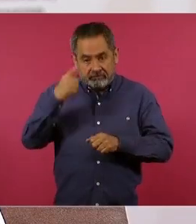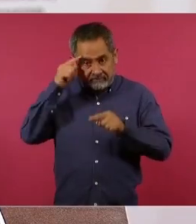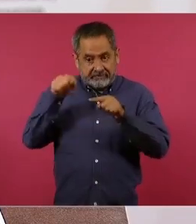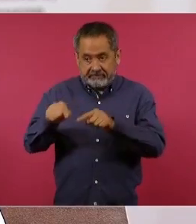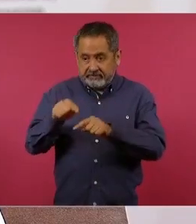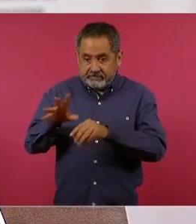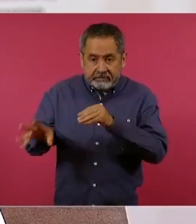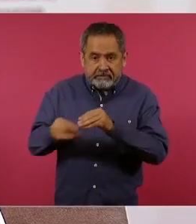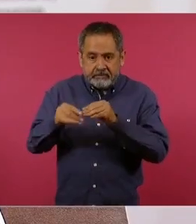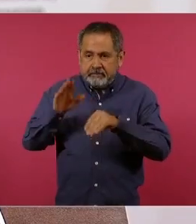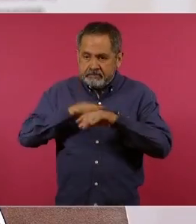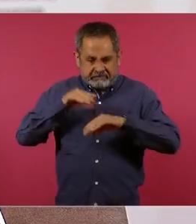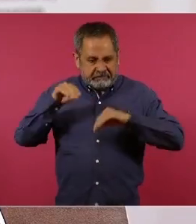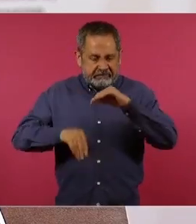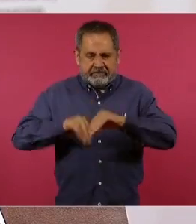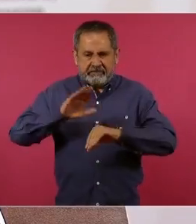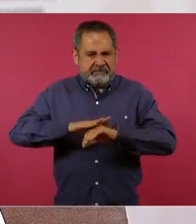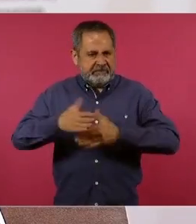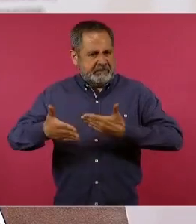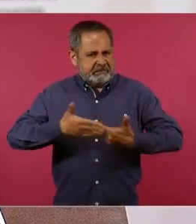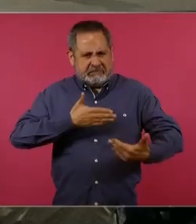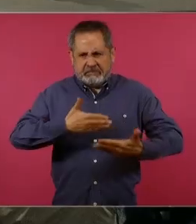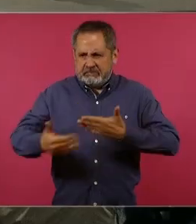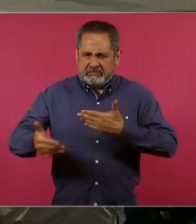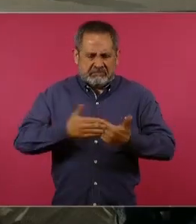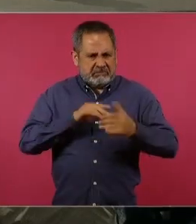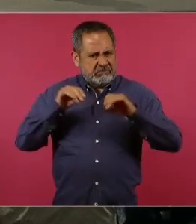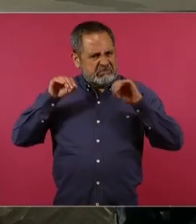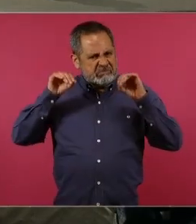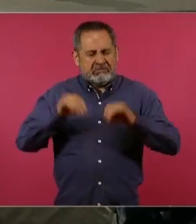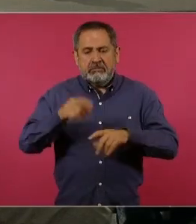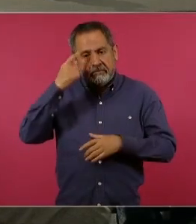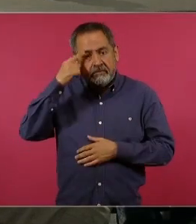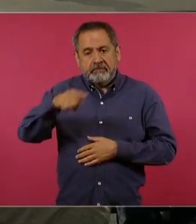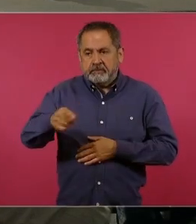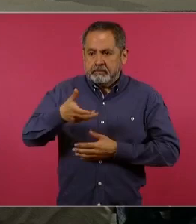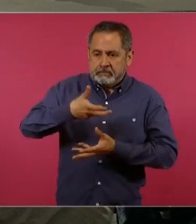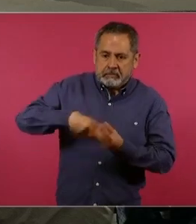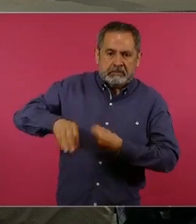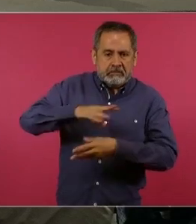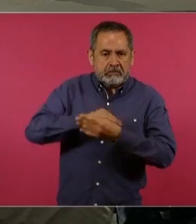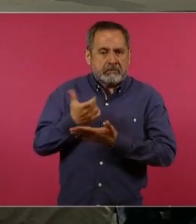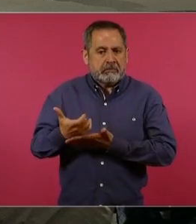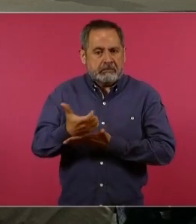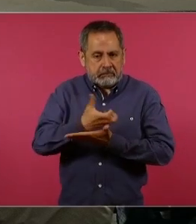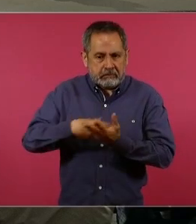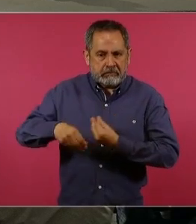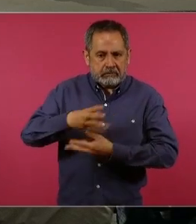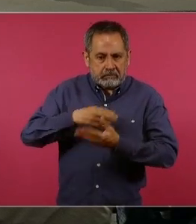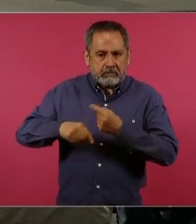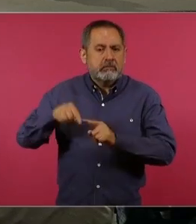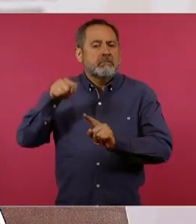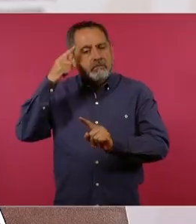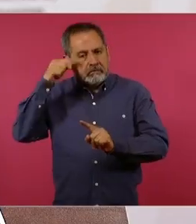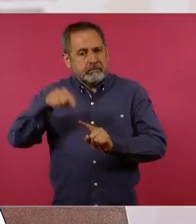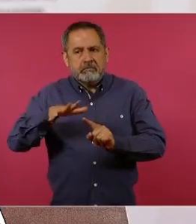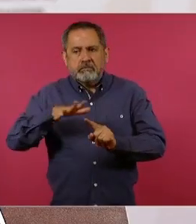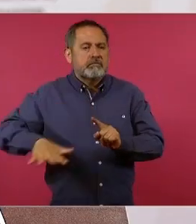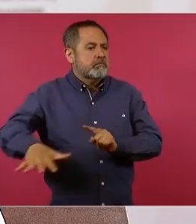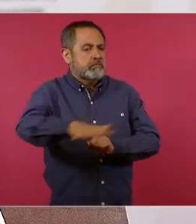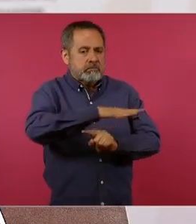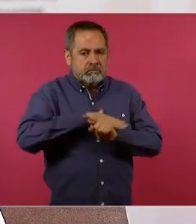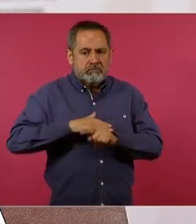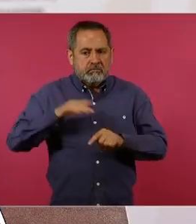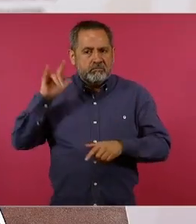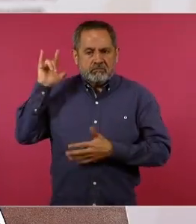e incrementar la infraestructura moderna y eficiente enfocada en la sustentabilidad debido a la región en donde se encuentra el aeropuerto y que